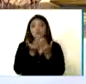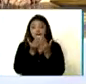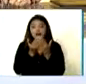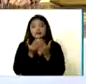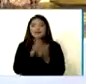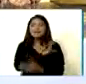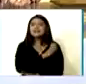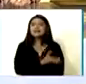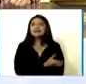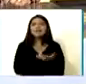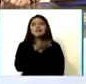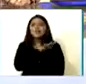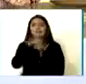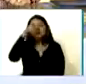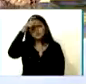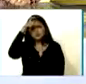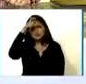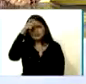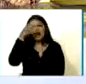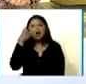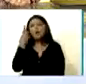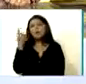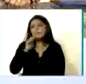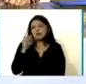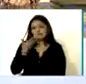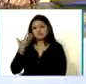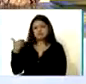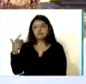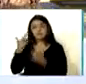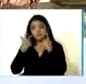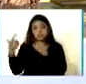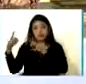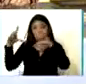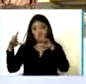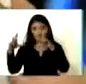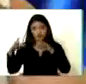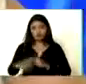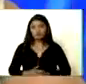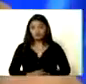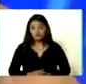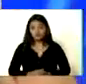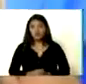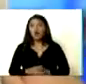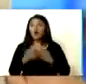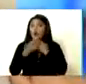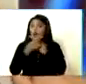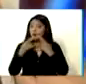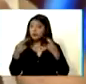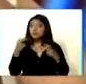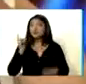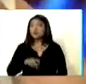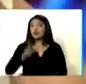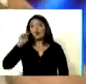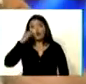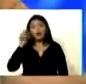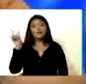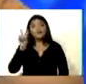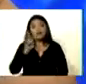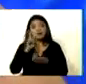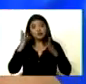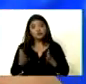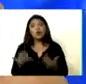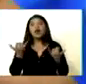en Turquía hace ya un mes atrás. Esta fue la fotografía. Hubo esta reunión y un compromiso. Hay que recordar que Venezuela ahora mismo tiene